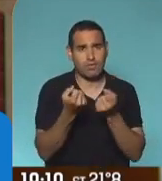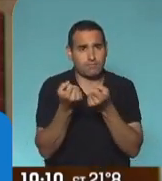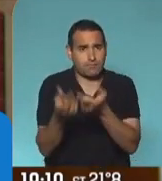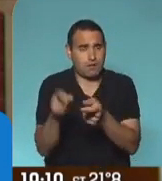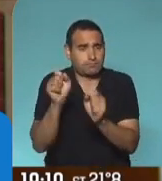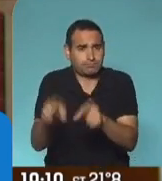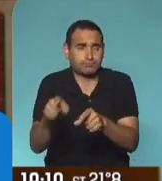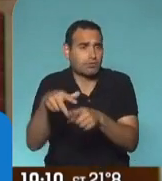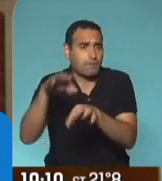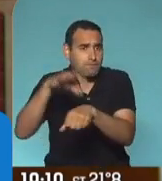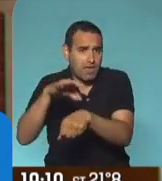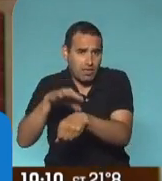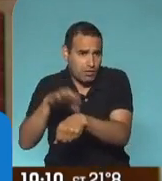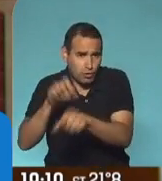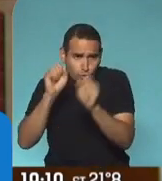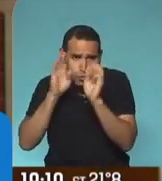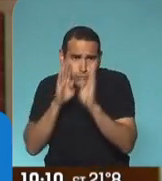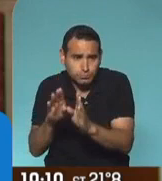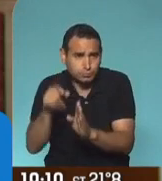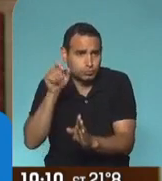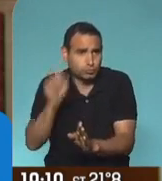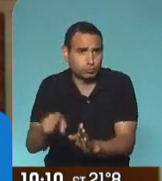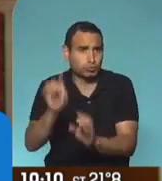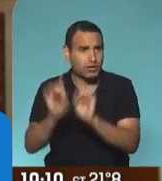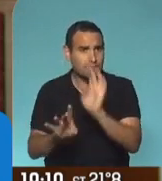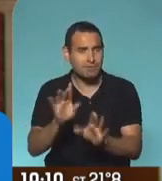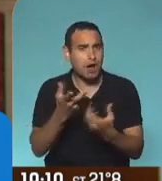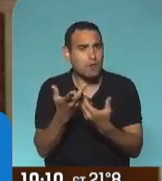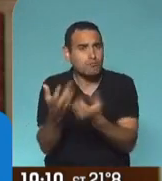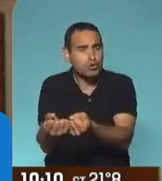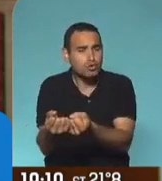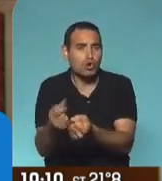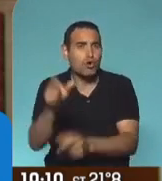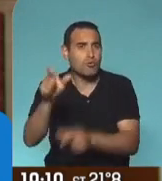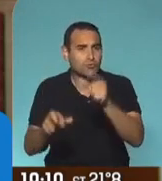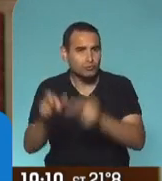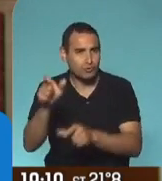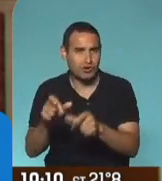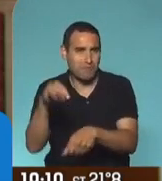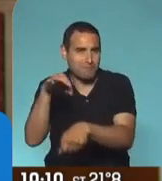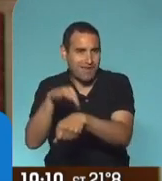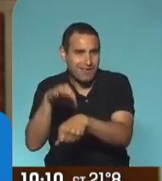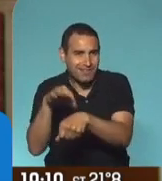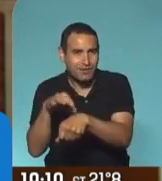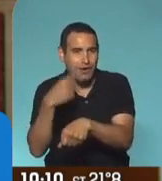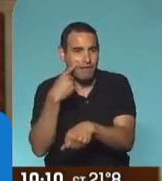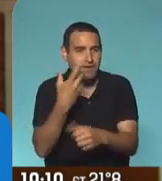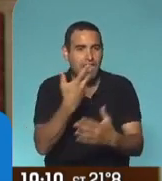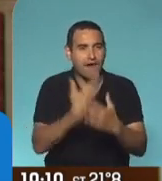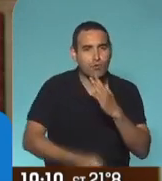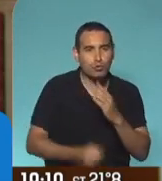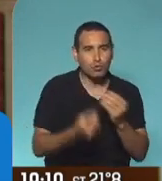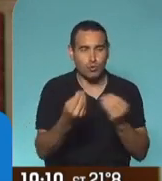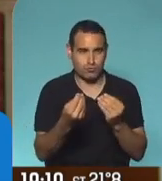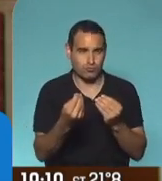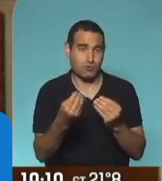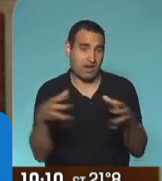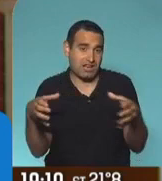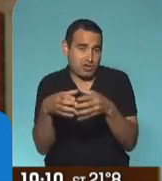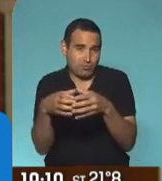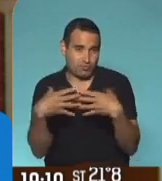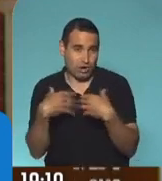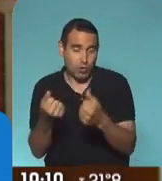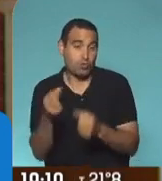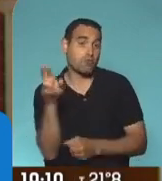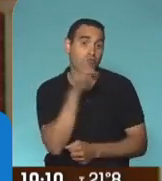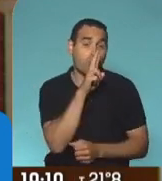y sirve justamente para orientar en una interrupción legal del embarazo a todo el equipo de salud cuando viene